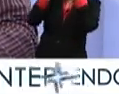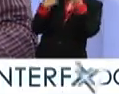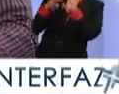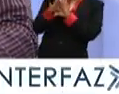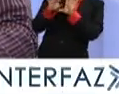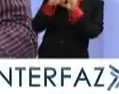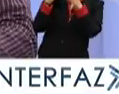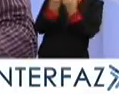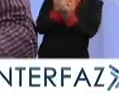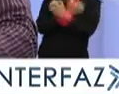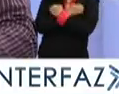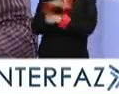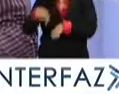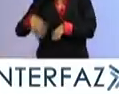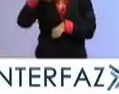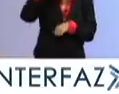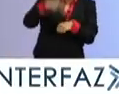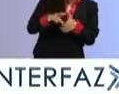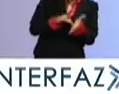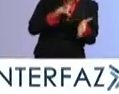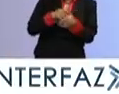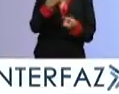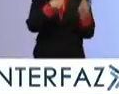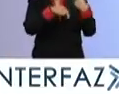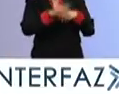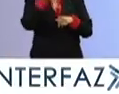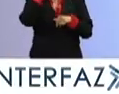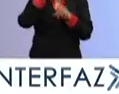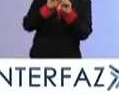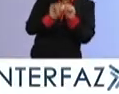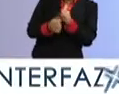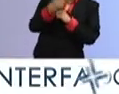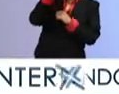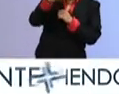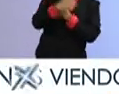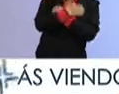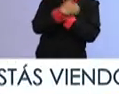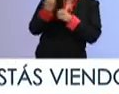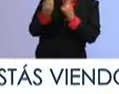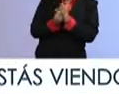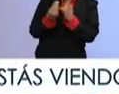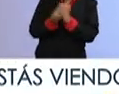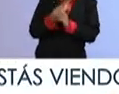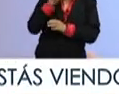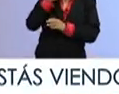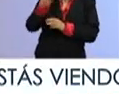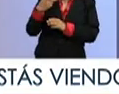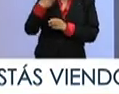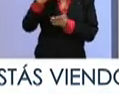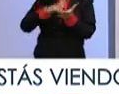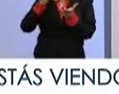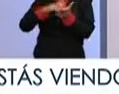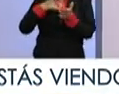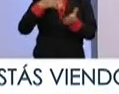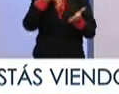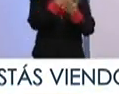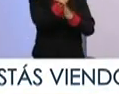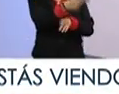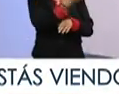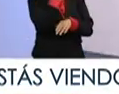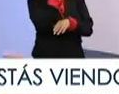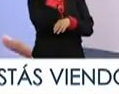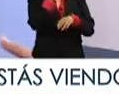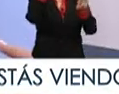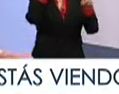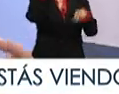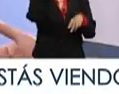los sistemas maestros educativos. Vienen, conocen el sistema de México, se enriquecen y lo imparten en esas escuelas